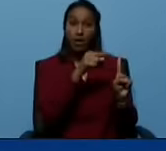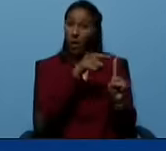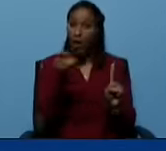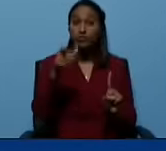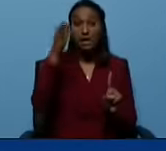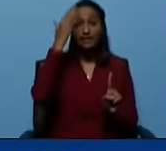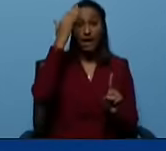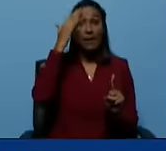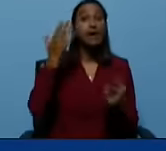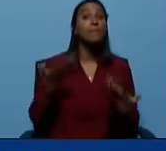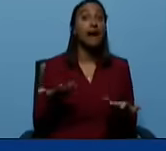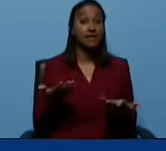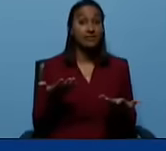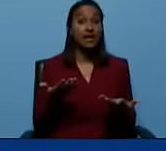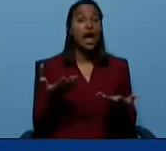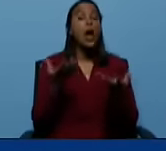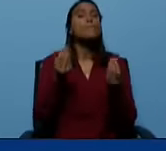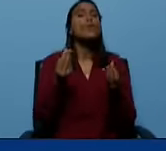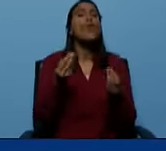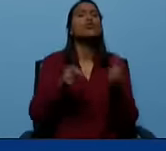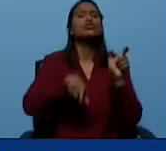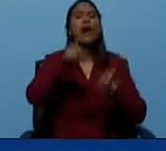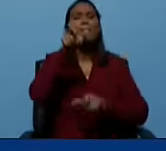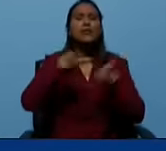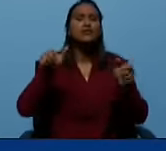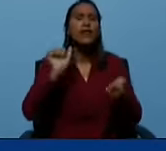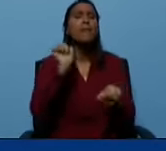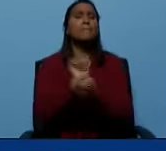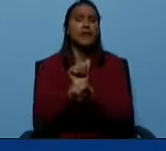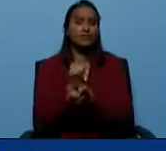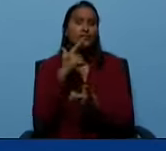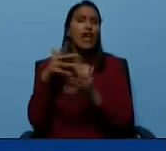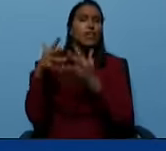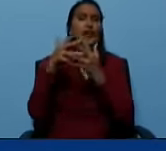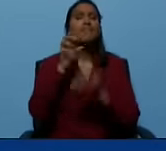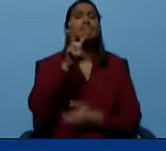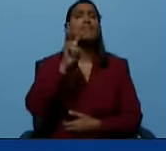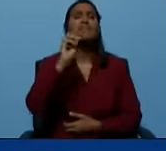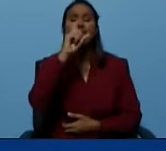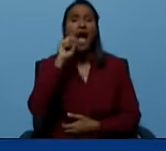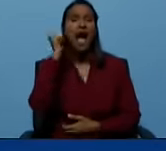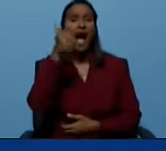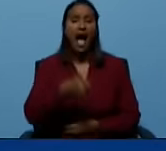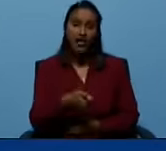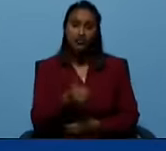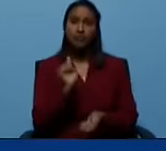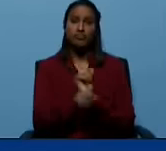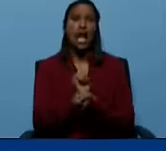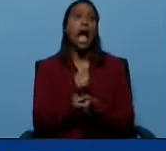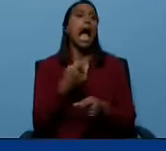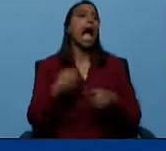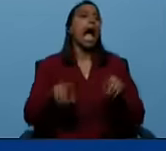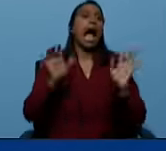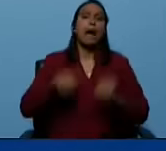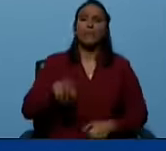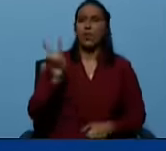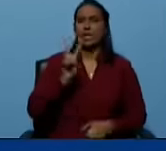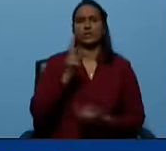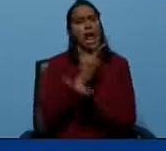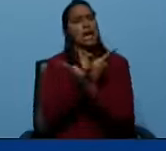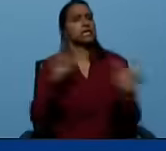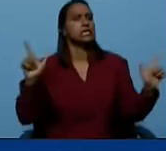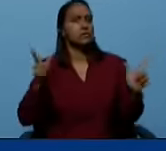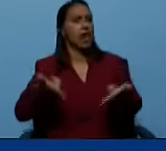hay tanta gente presa en Estados Unidos y condenado a 30 años de cárcel. Ah, pero con Venezuela se vale todo. Contra Maduro se vale